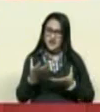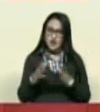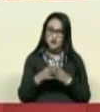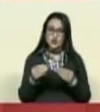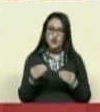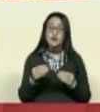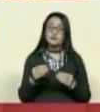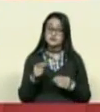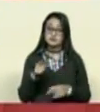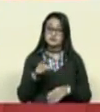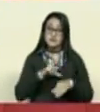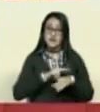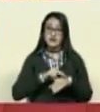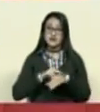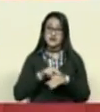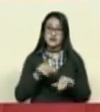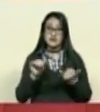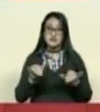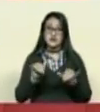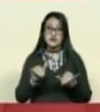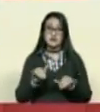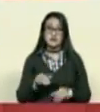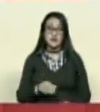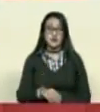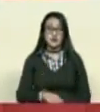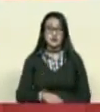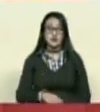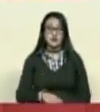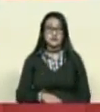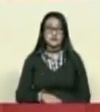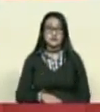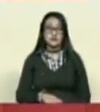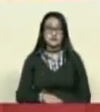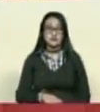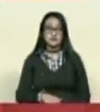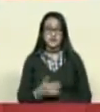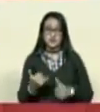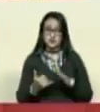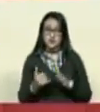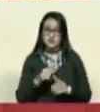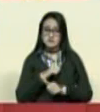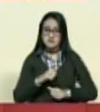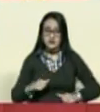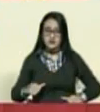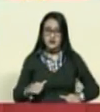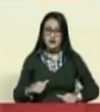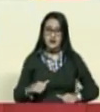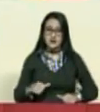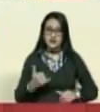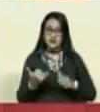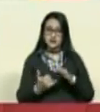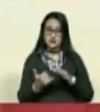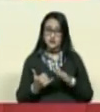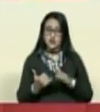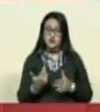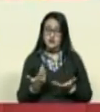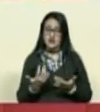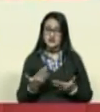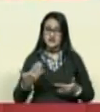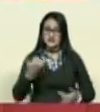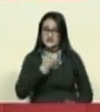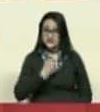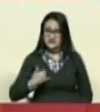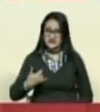la medicina. La carrera de las armas y la institución militar, en esencia, es una institución de sacrificio, de